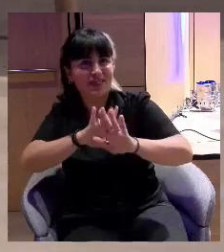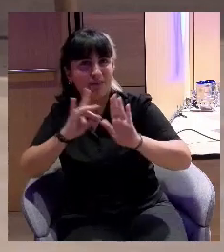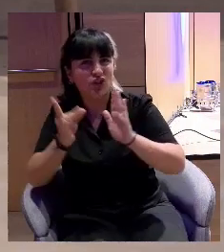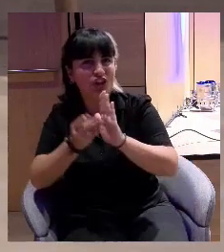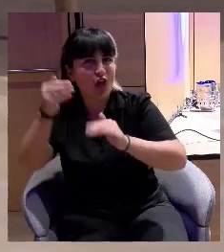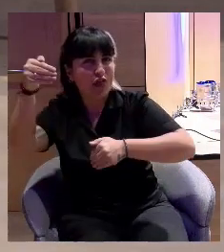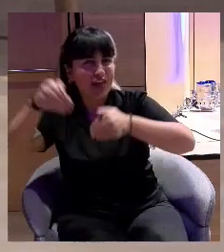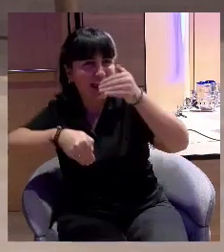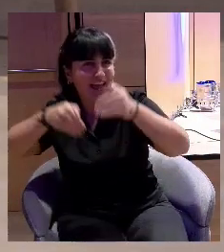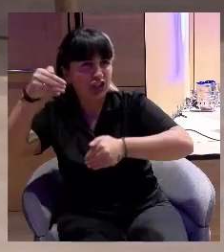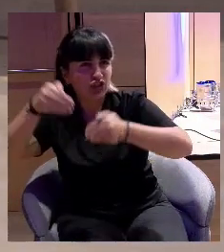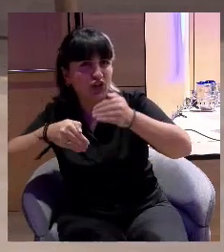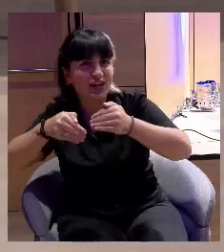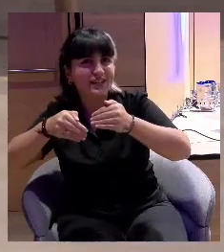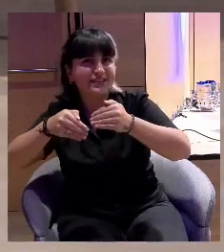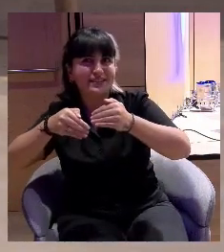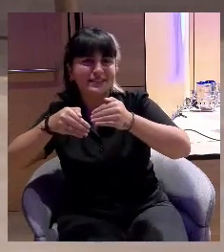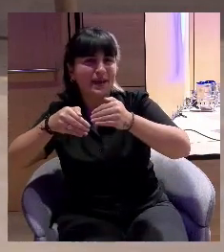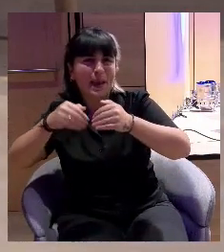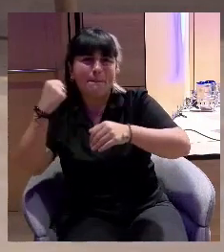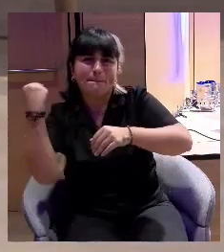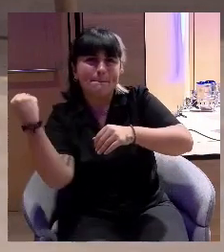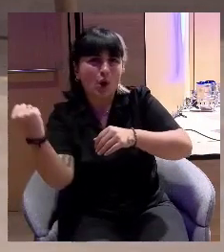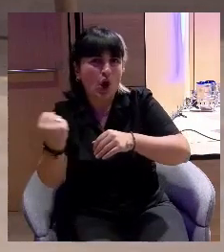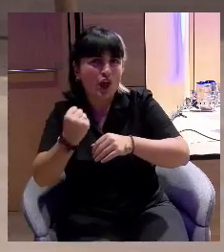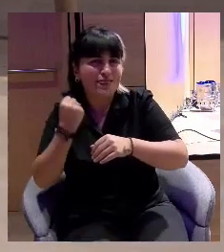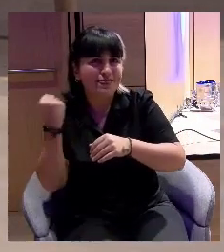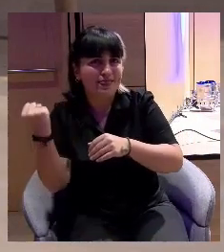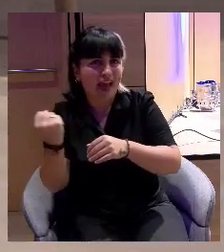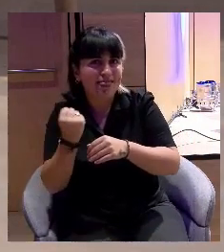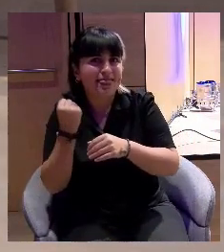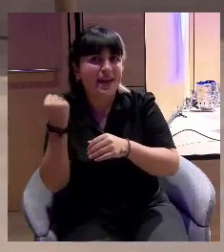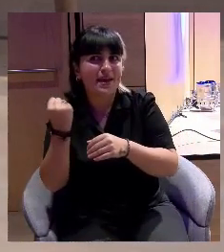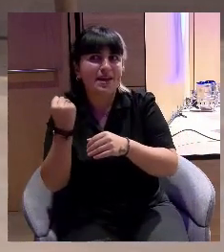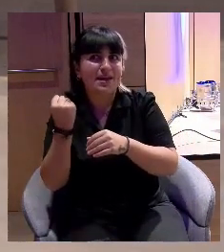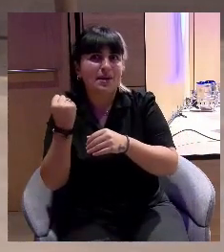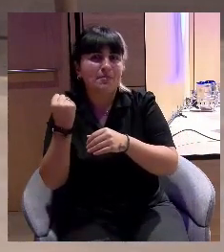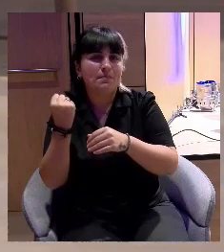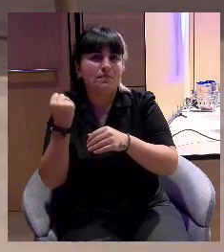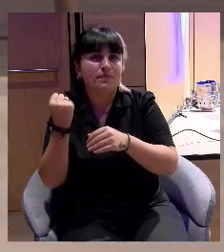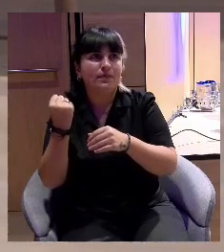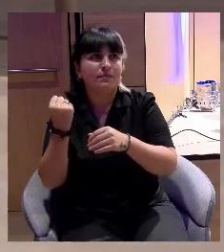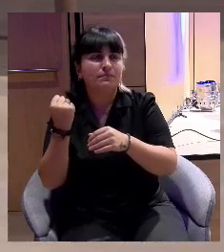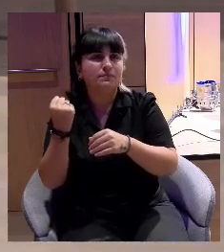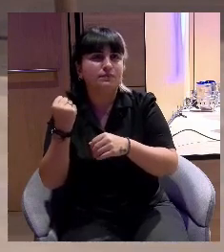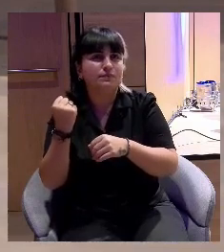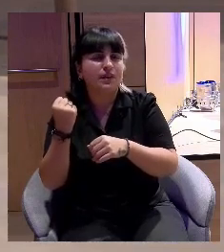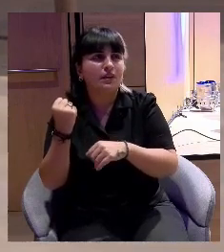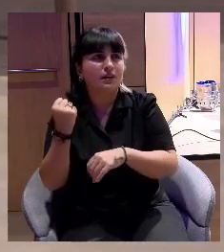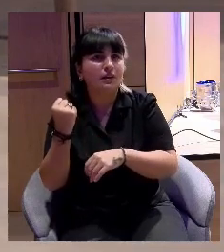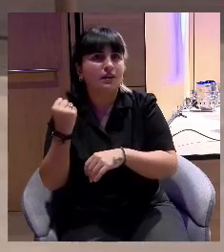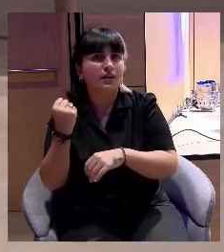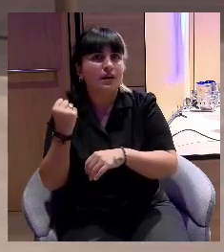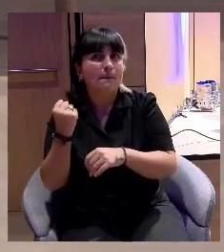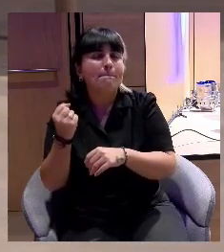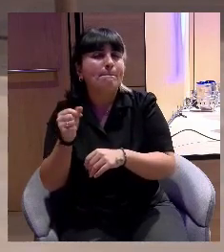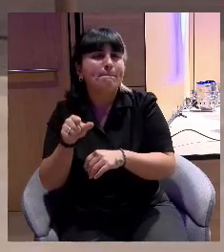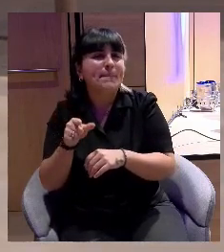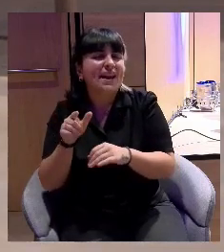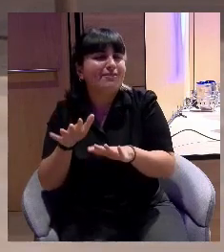podría ser lo que en periodismo de investigación Daniel Santoro llama como la cola de rata. Es decir, tienes ahí